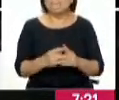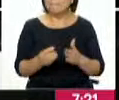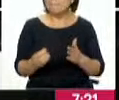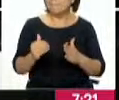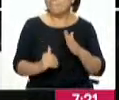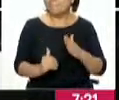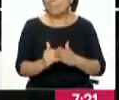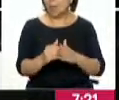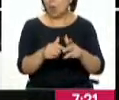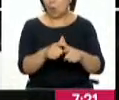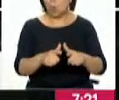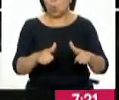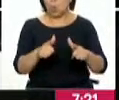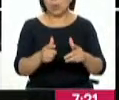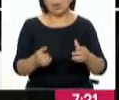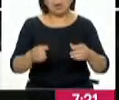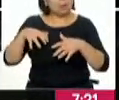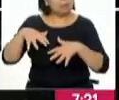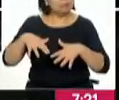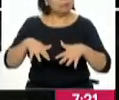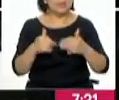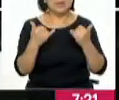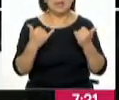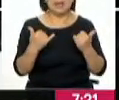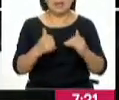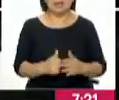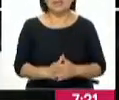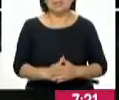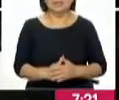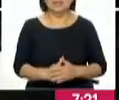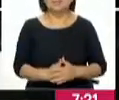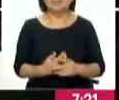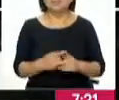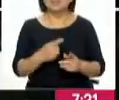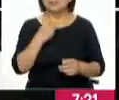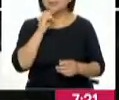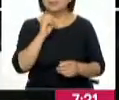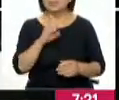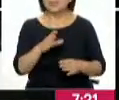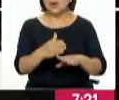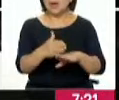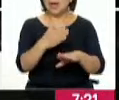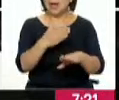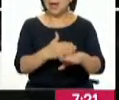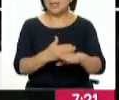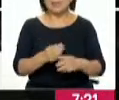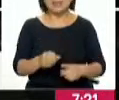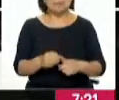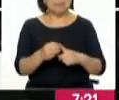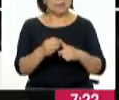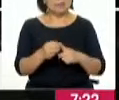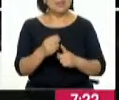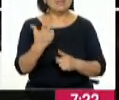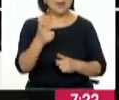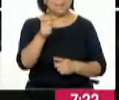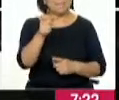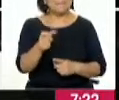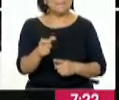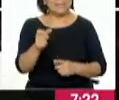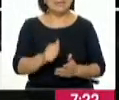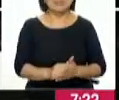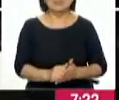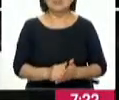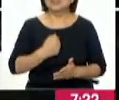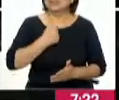más zonas se vean inundadas aquí en el país. Como mencionábamos en un principio, son 3 personas